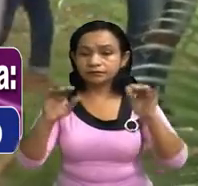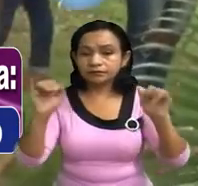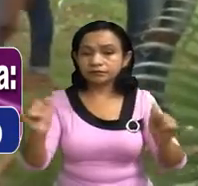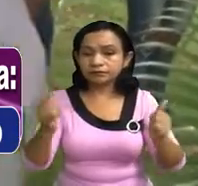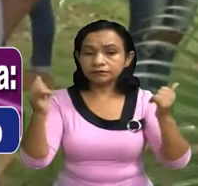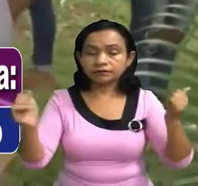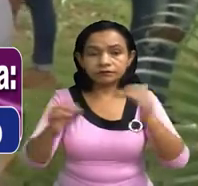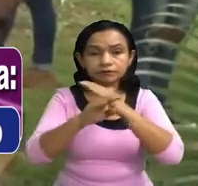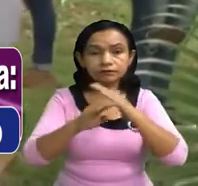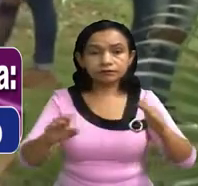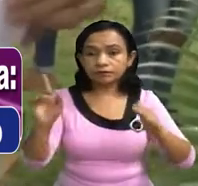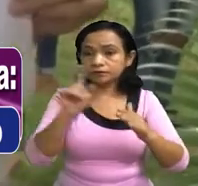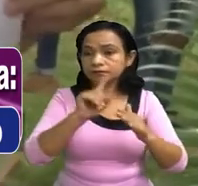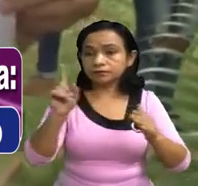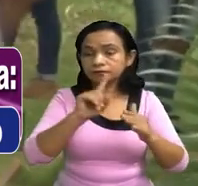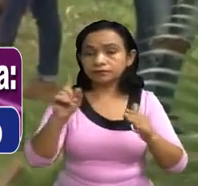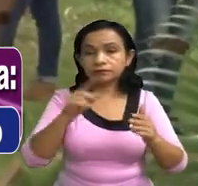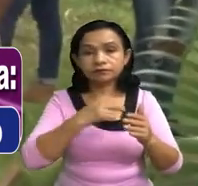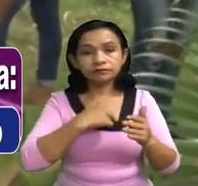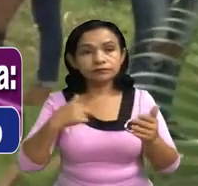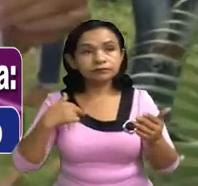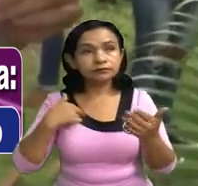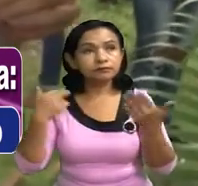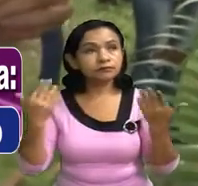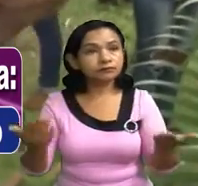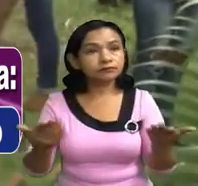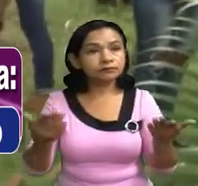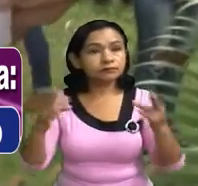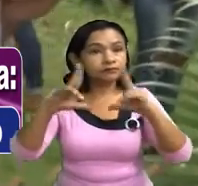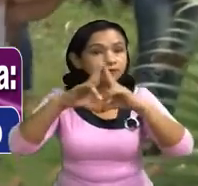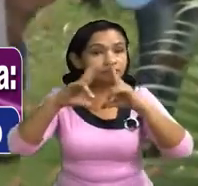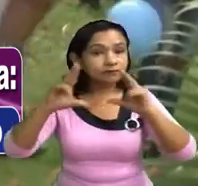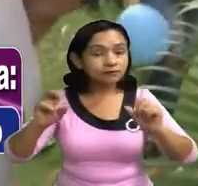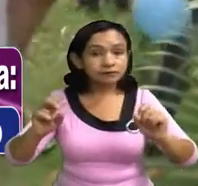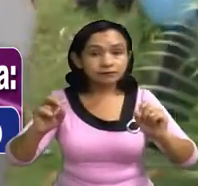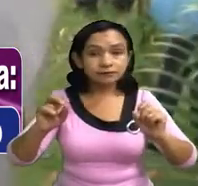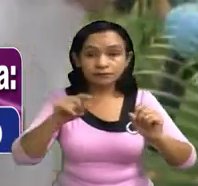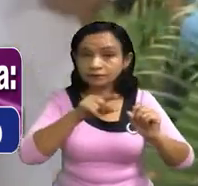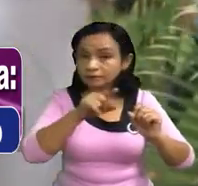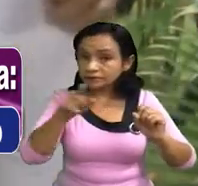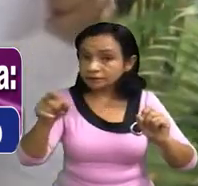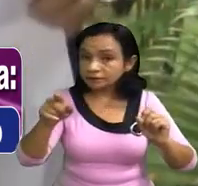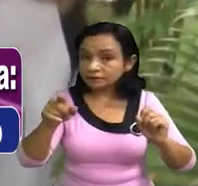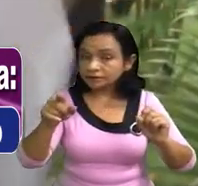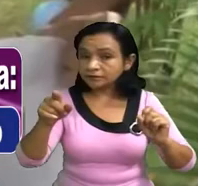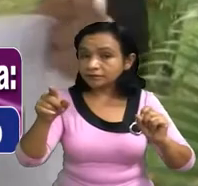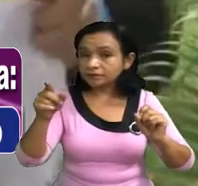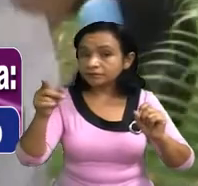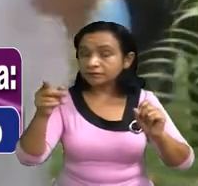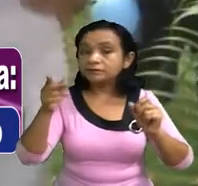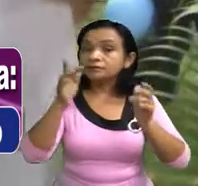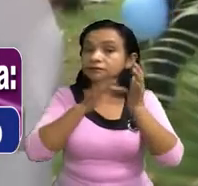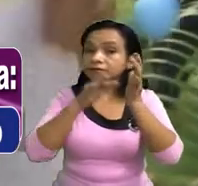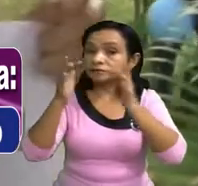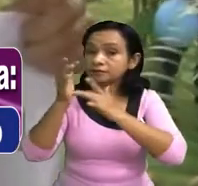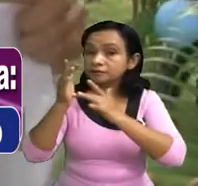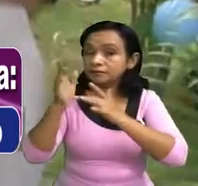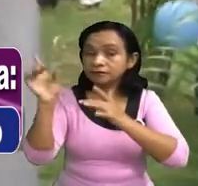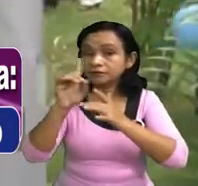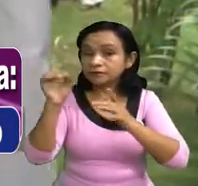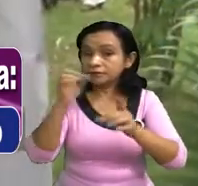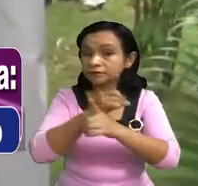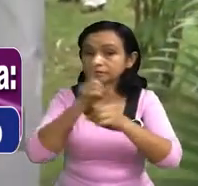deberían de poner cartas en el asunto aquí en Nicaragua. Ellos son servidores de Cristo no deberían